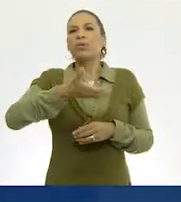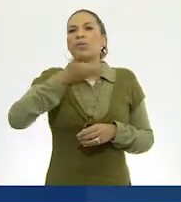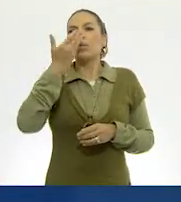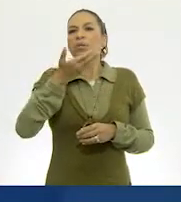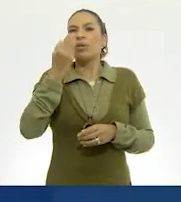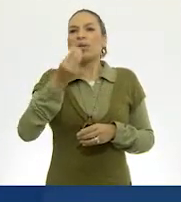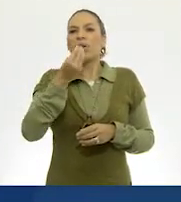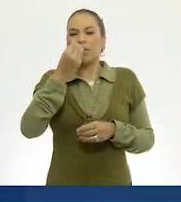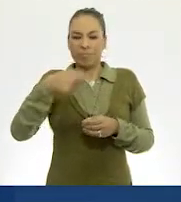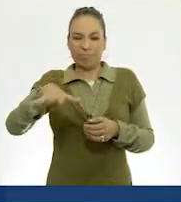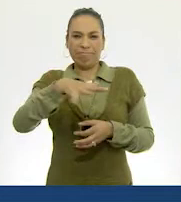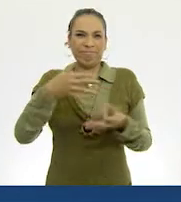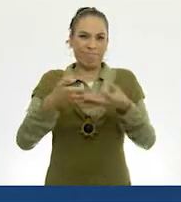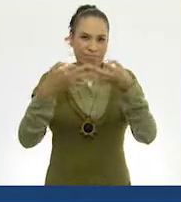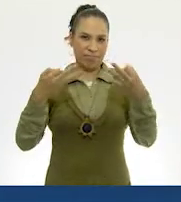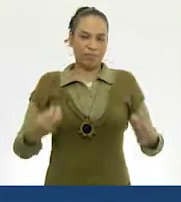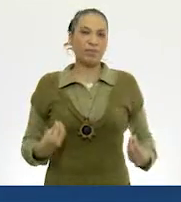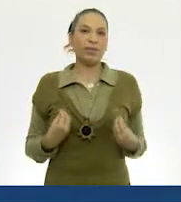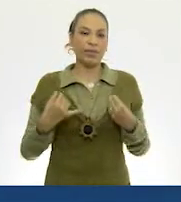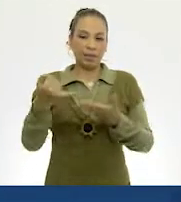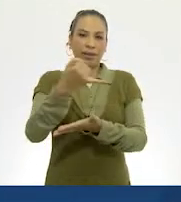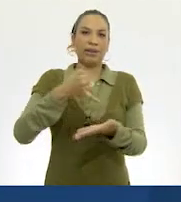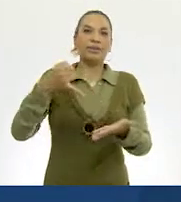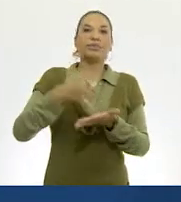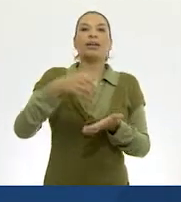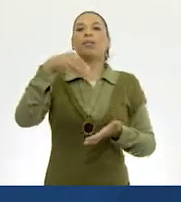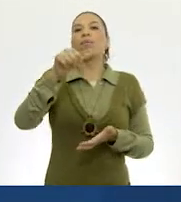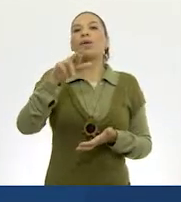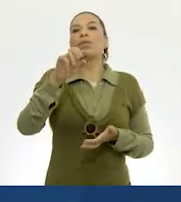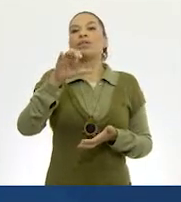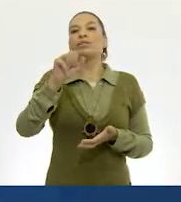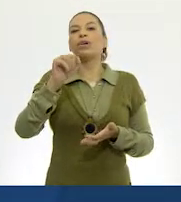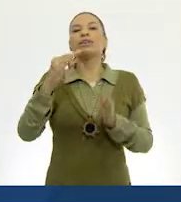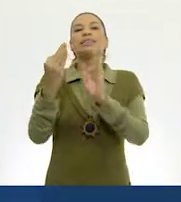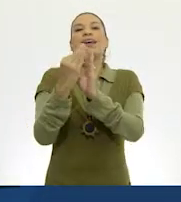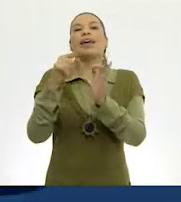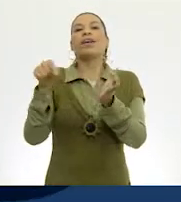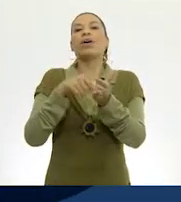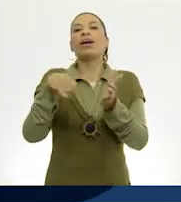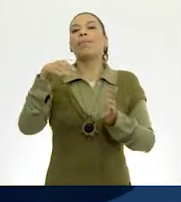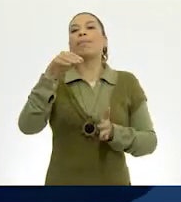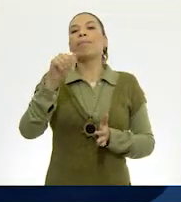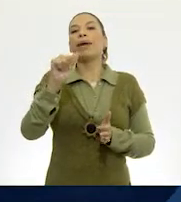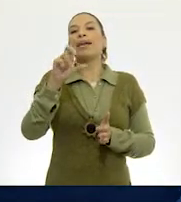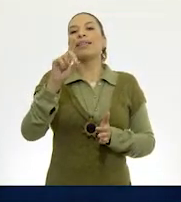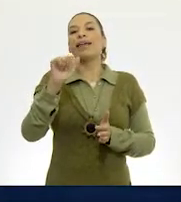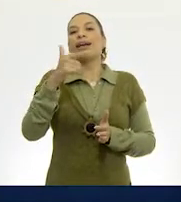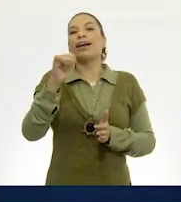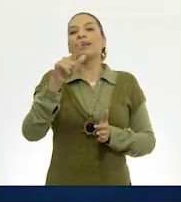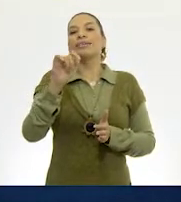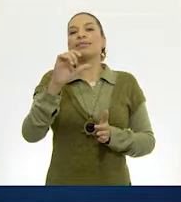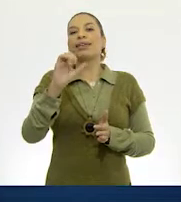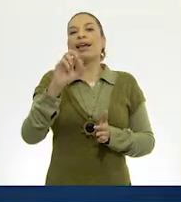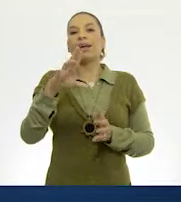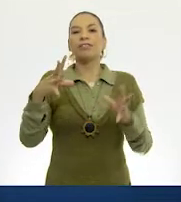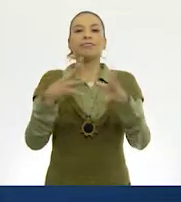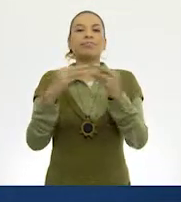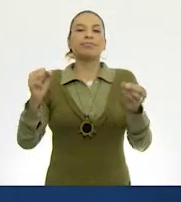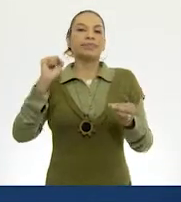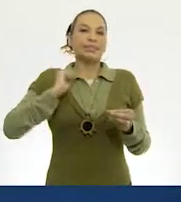principalmente terrestres. Habitaba en la isla Mauricio, cerca de Madagascar, y se extinguió a mediados del siglo